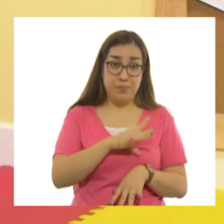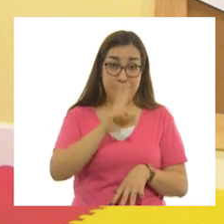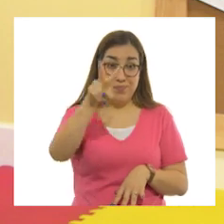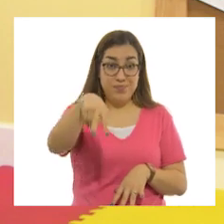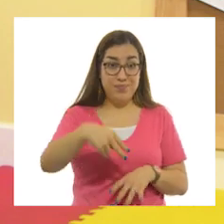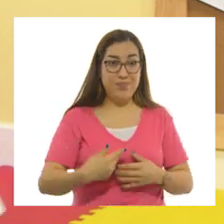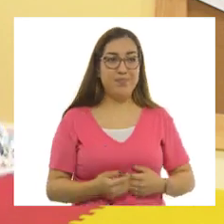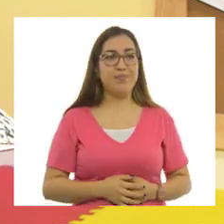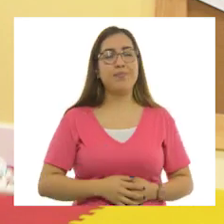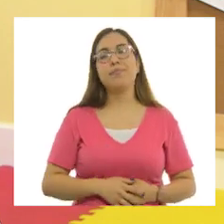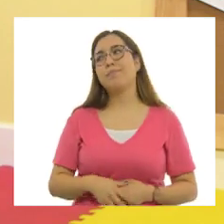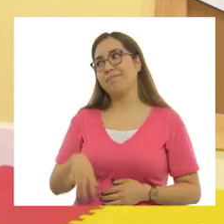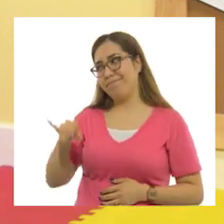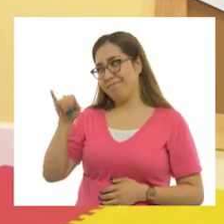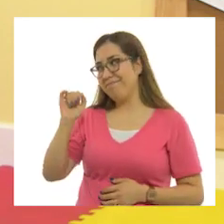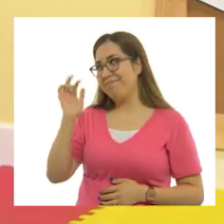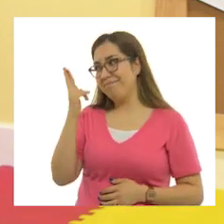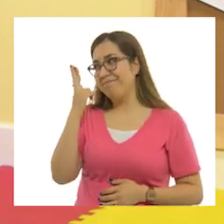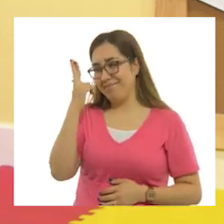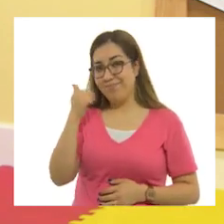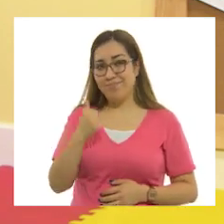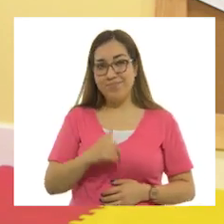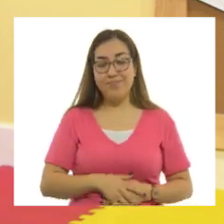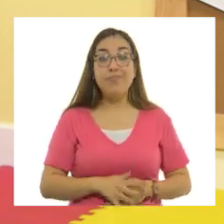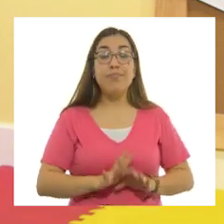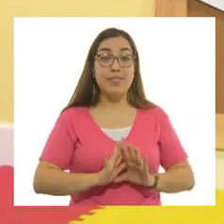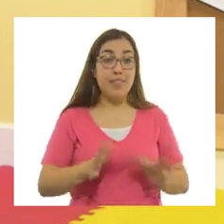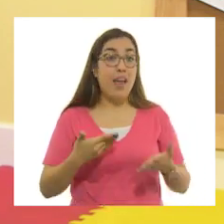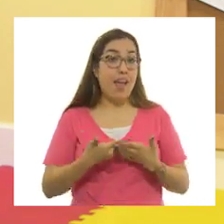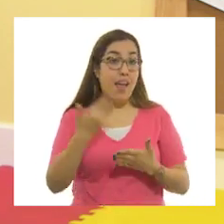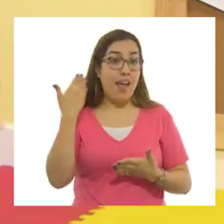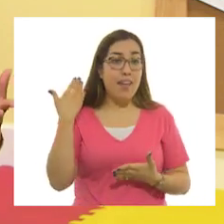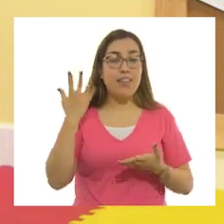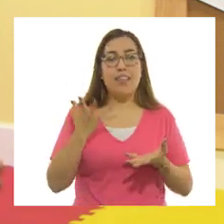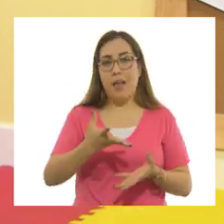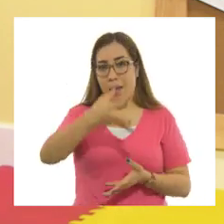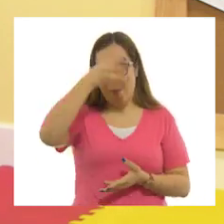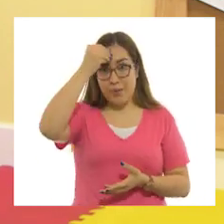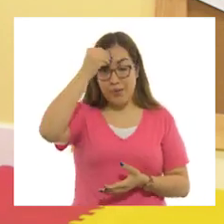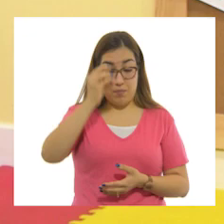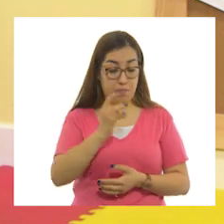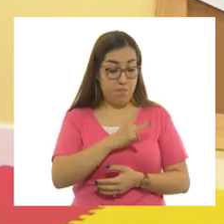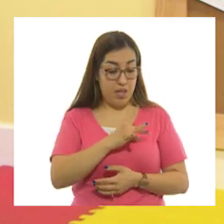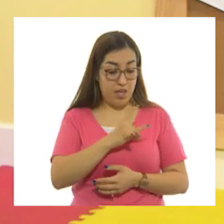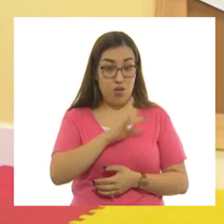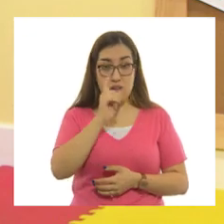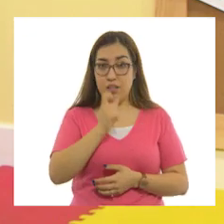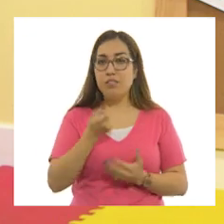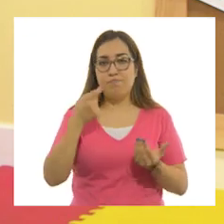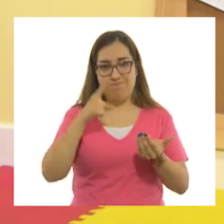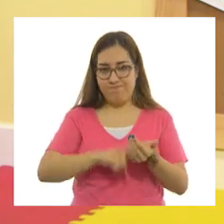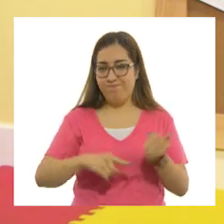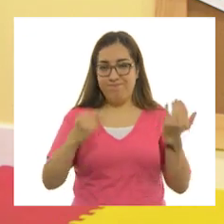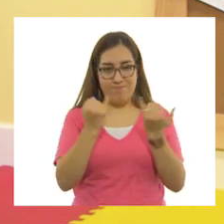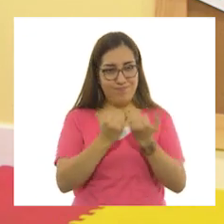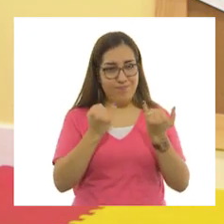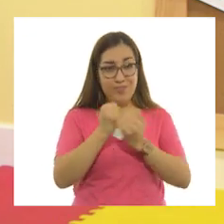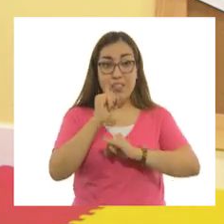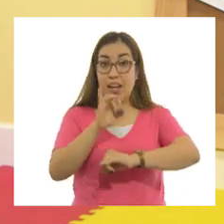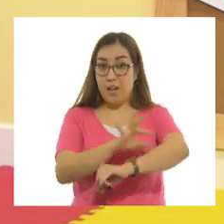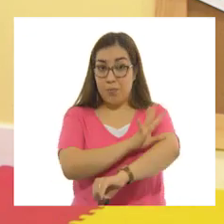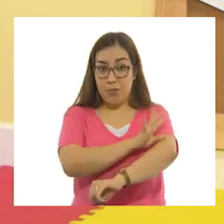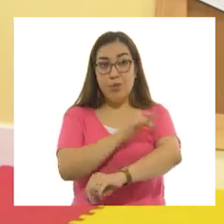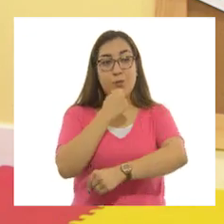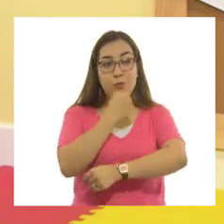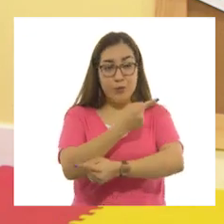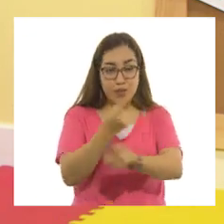eso es verdad ya aprendimos que el miedo también forma parte de las emociones de las niñas y de los niños y también